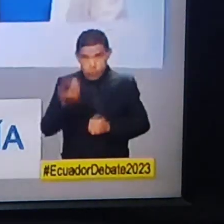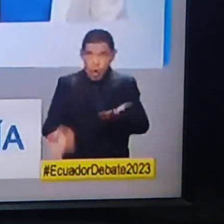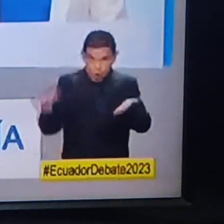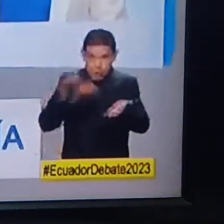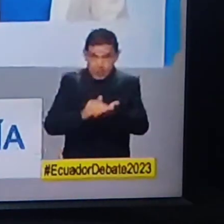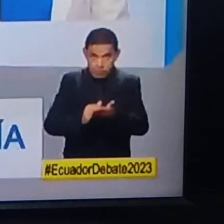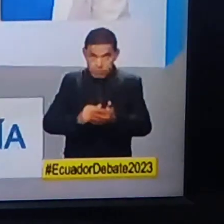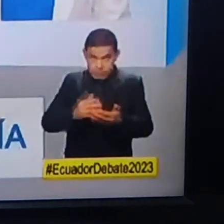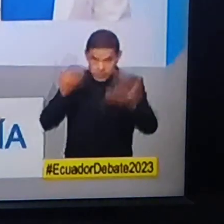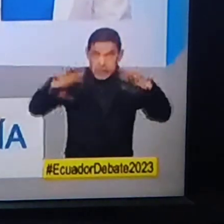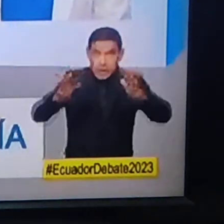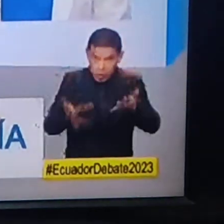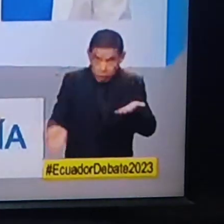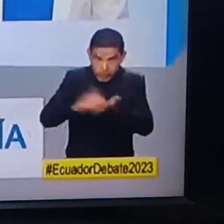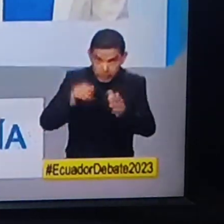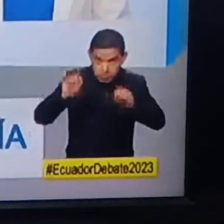hacer?